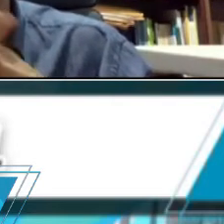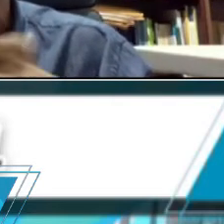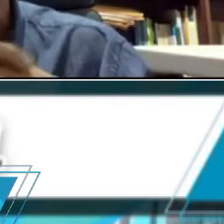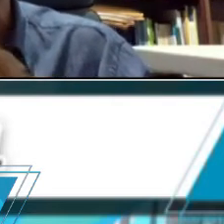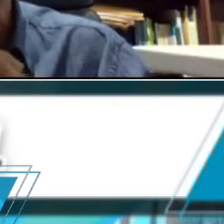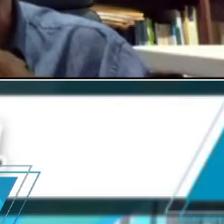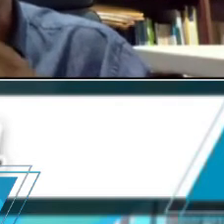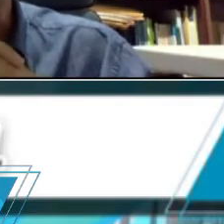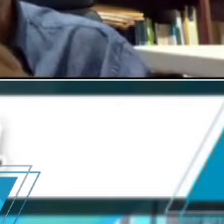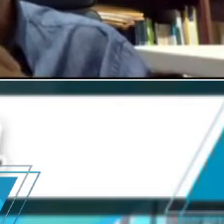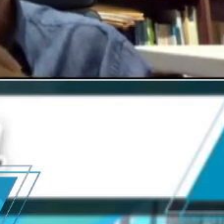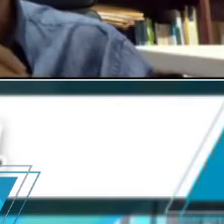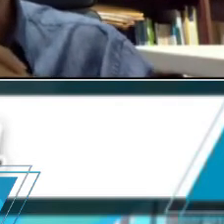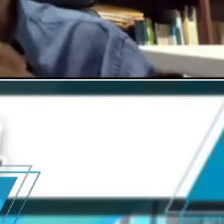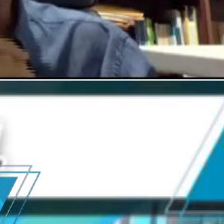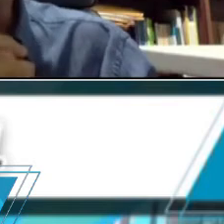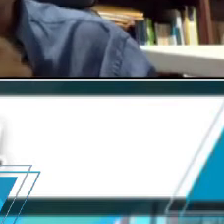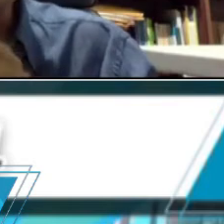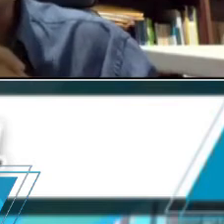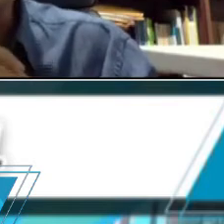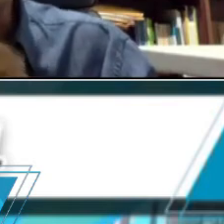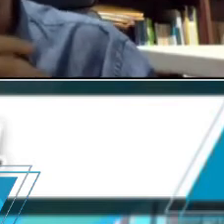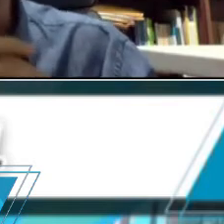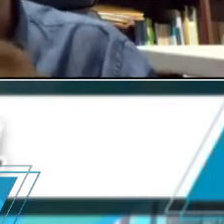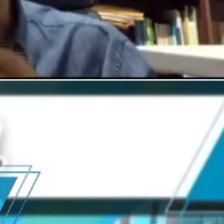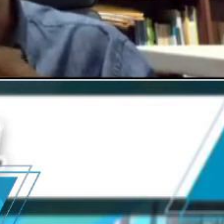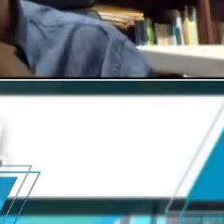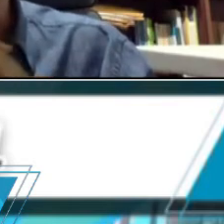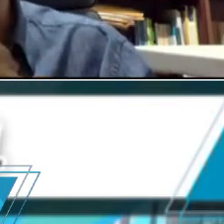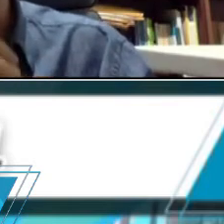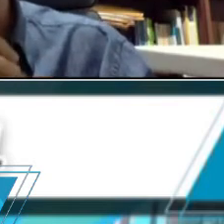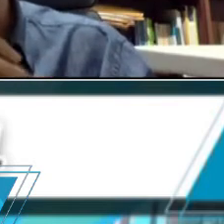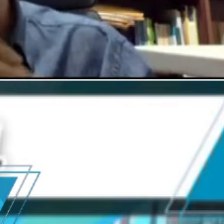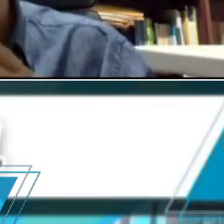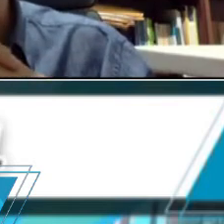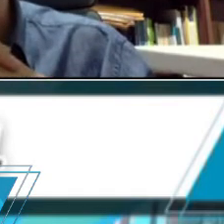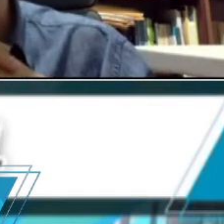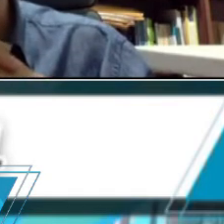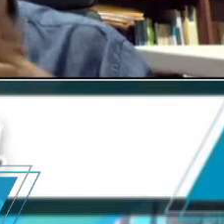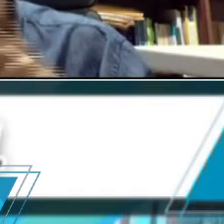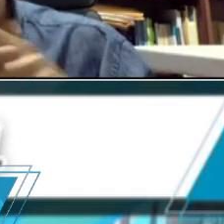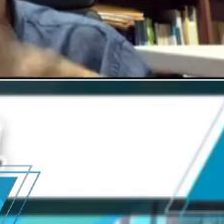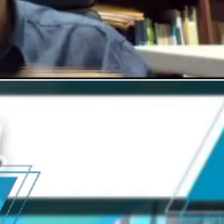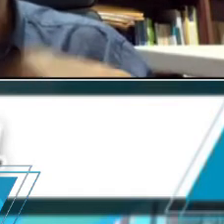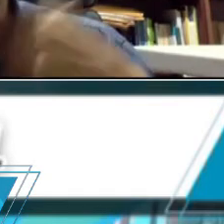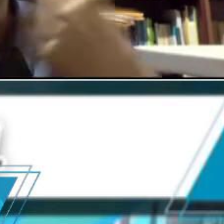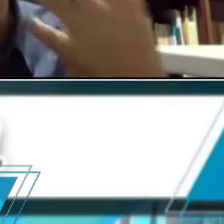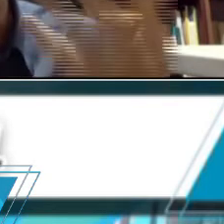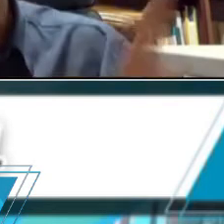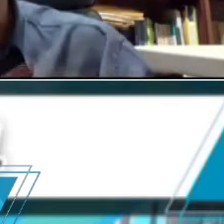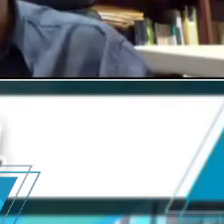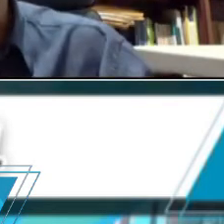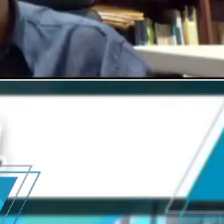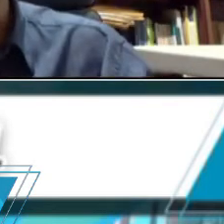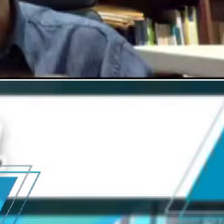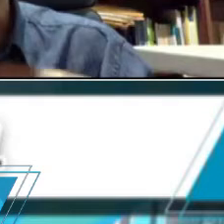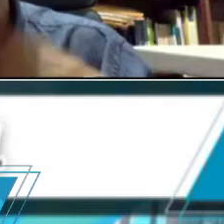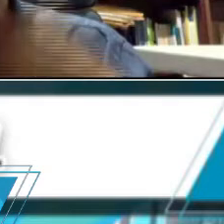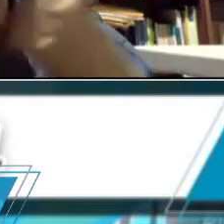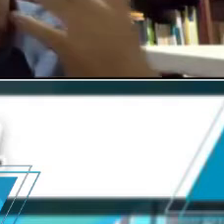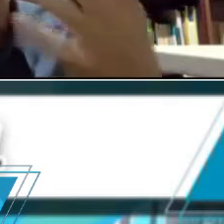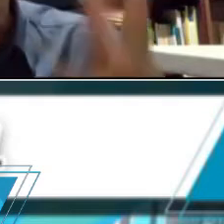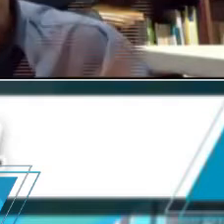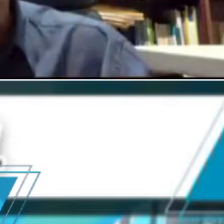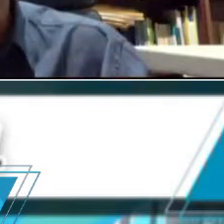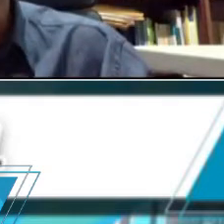entidad financiera. Sabemos que hay unas que no están reguladas, ¿verdad? Que digamos, son prestamistas que están moviéndose en la economía, y